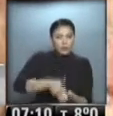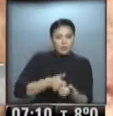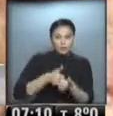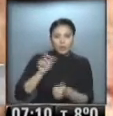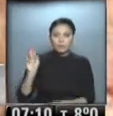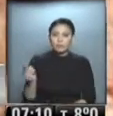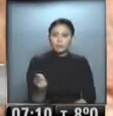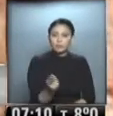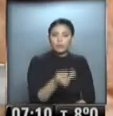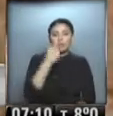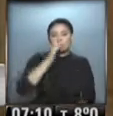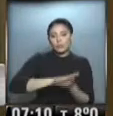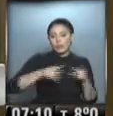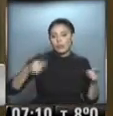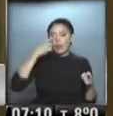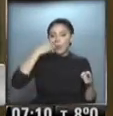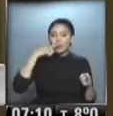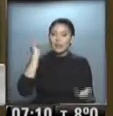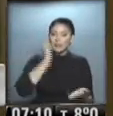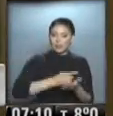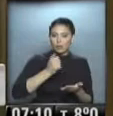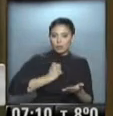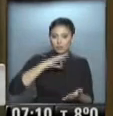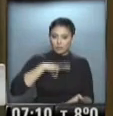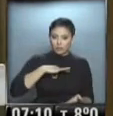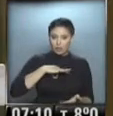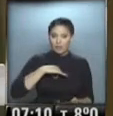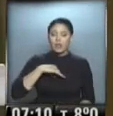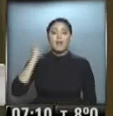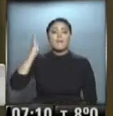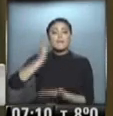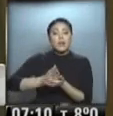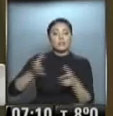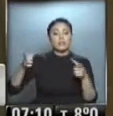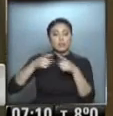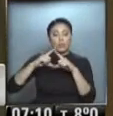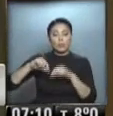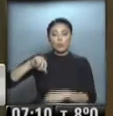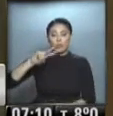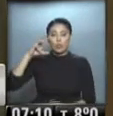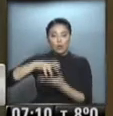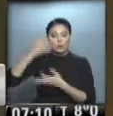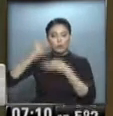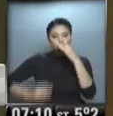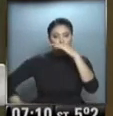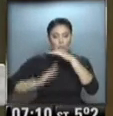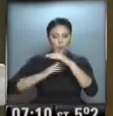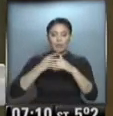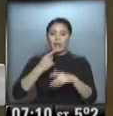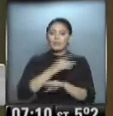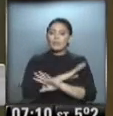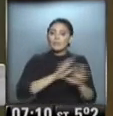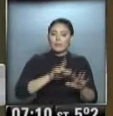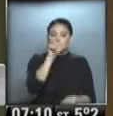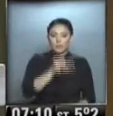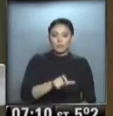homicidios, en el marco de la última dictadura cívico-militar. El fallo de la Sala Segunda de la Corte Suprema, que pone punto final a la estadía